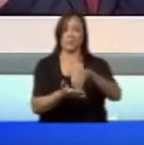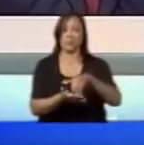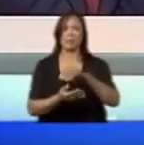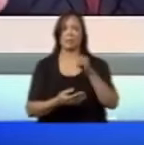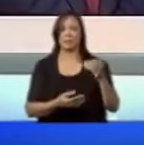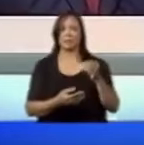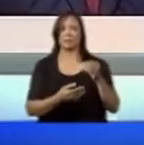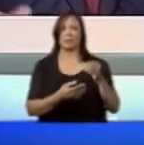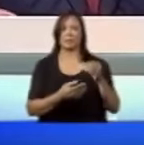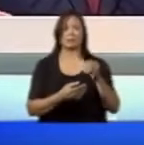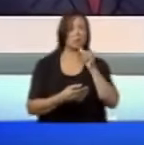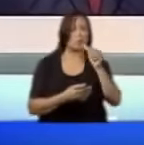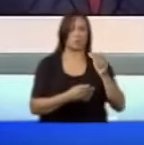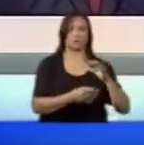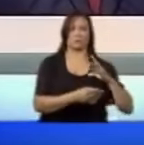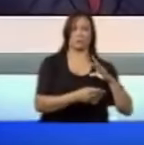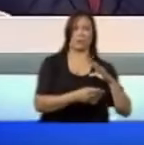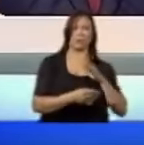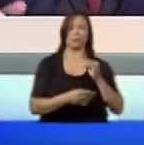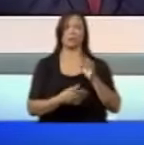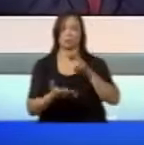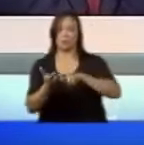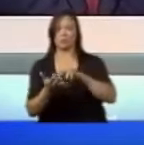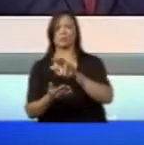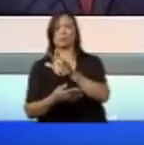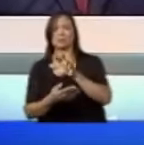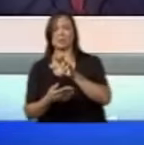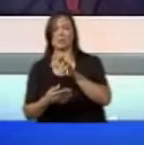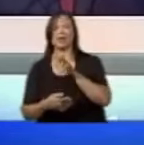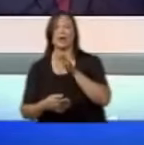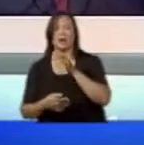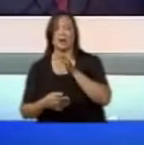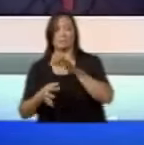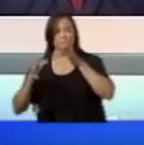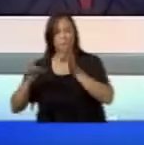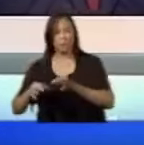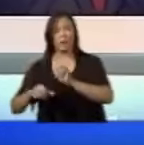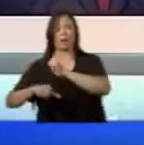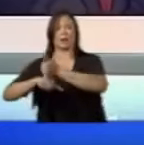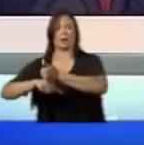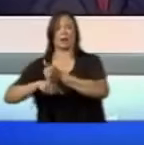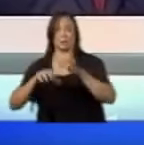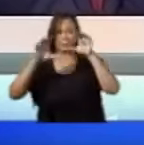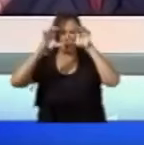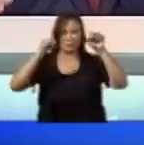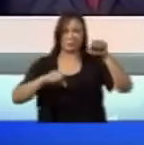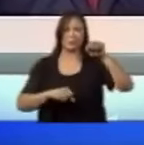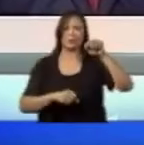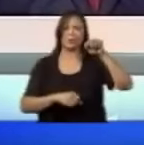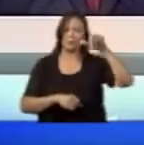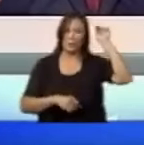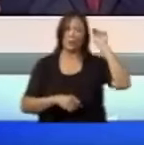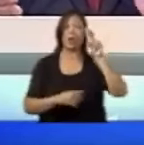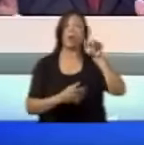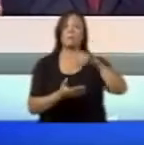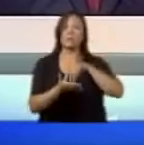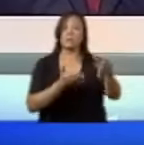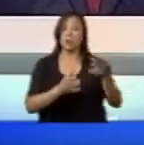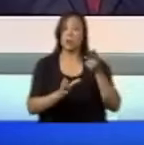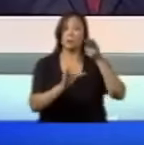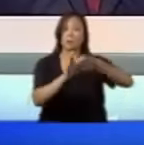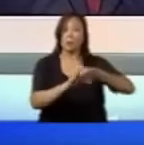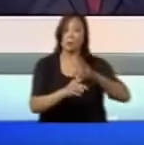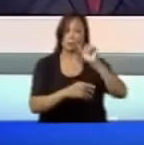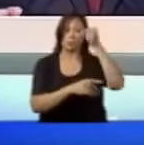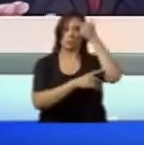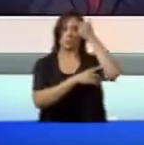2.400.000 del sector informal, 2.300.000 del sector formal. El presidente Abinader prometió crear 1 millón de empleos durante